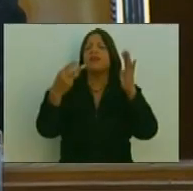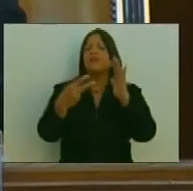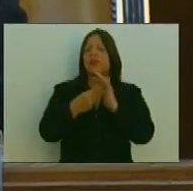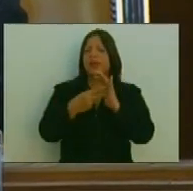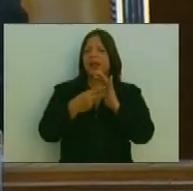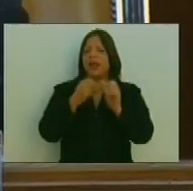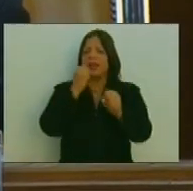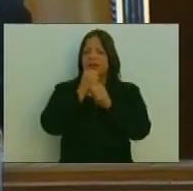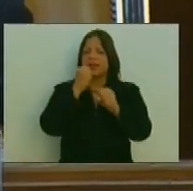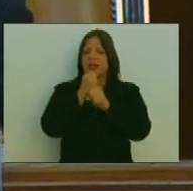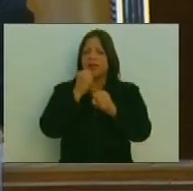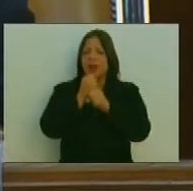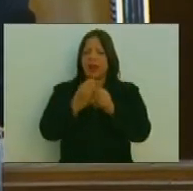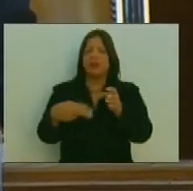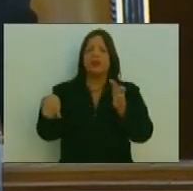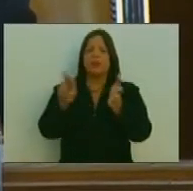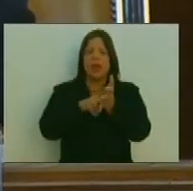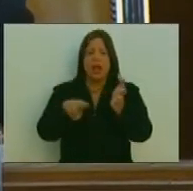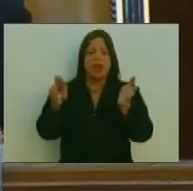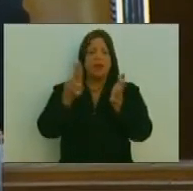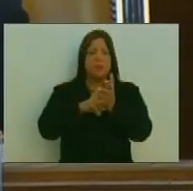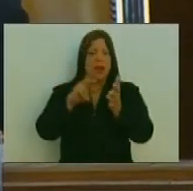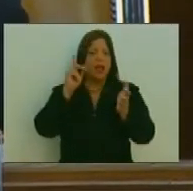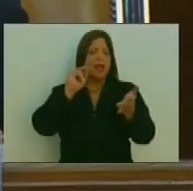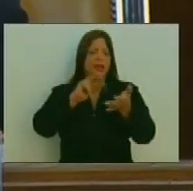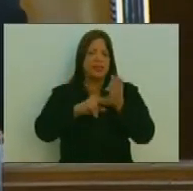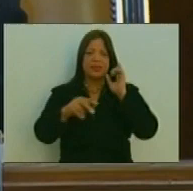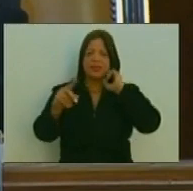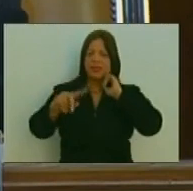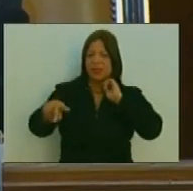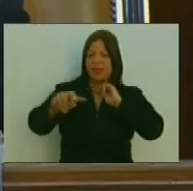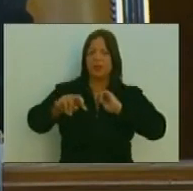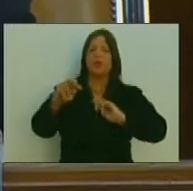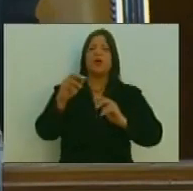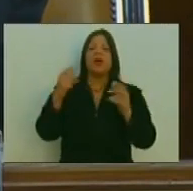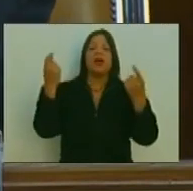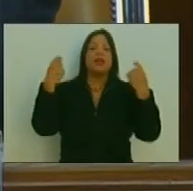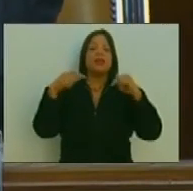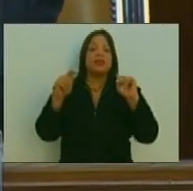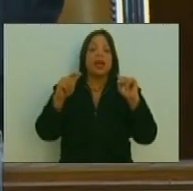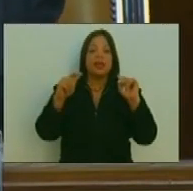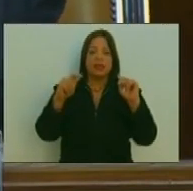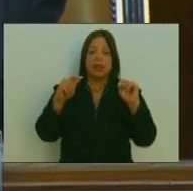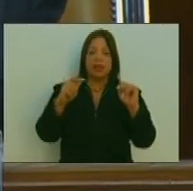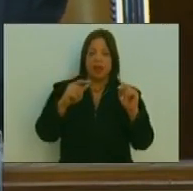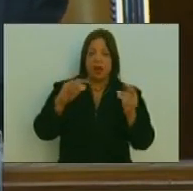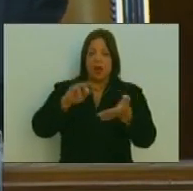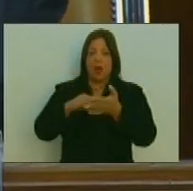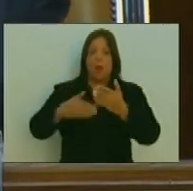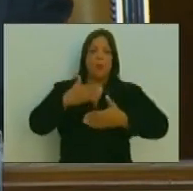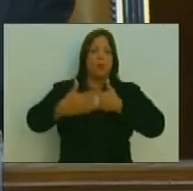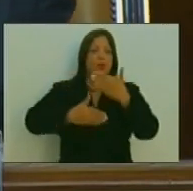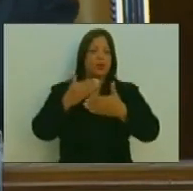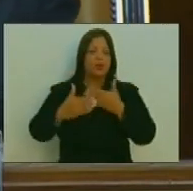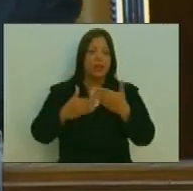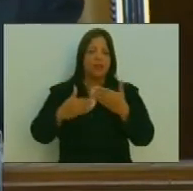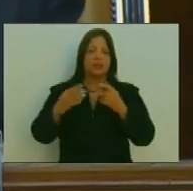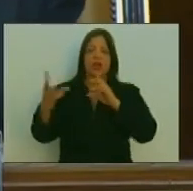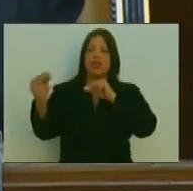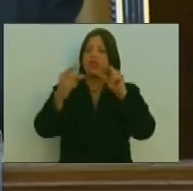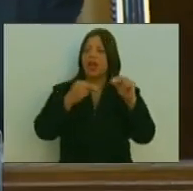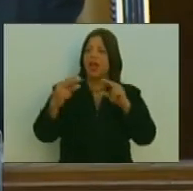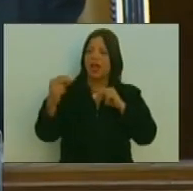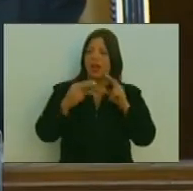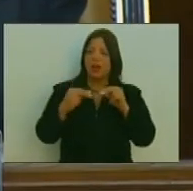estén trabajando a tiempo y horas extras? Lo que pretenden es vulnerar el proceso de diálogo, la bandera del diálogo